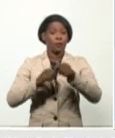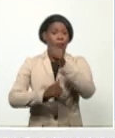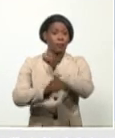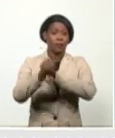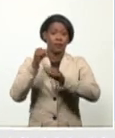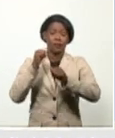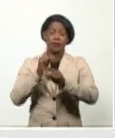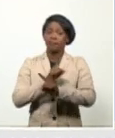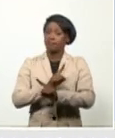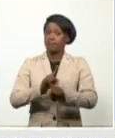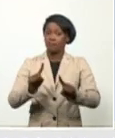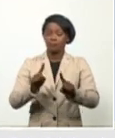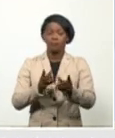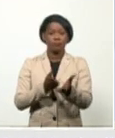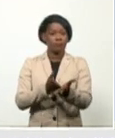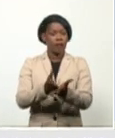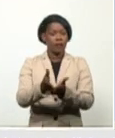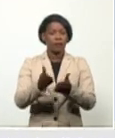país.